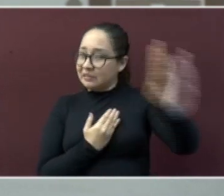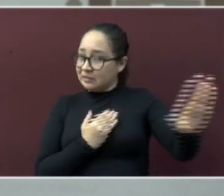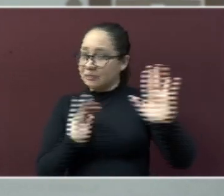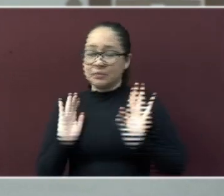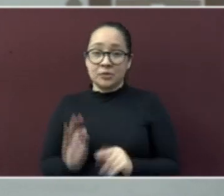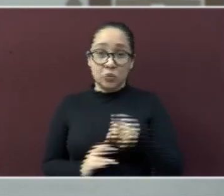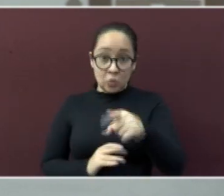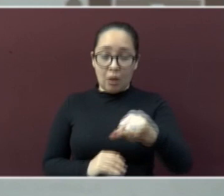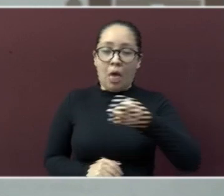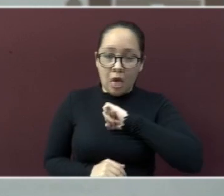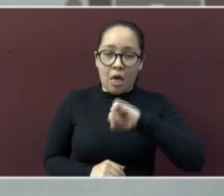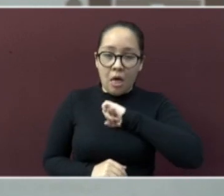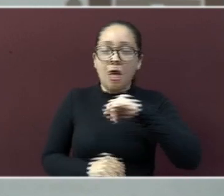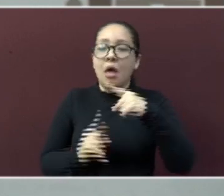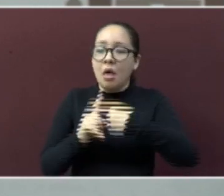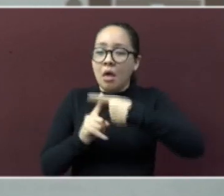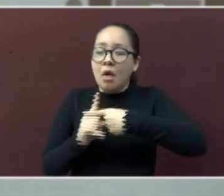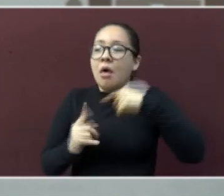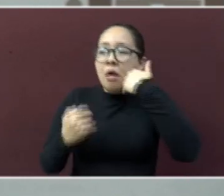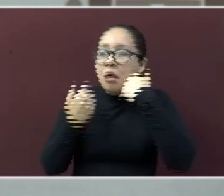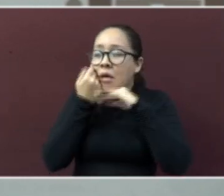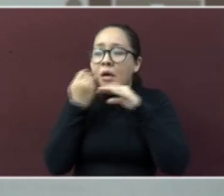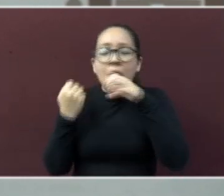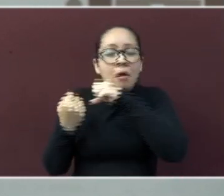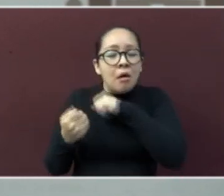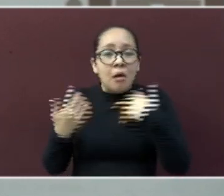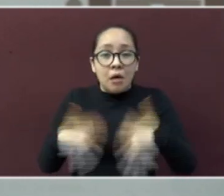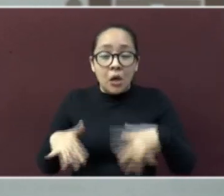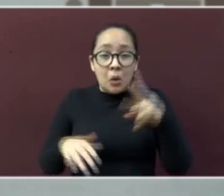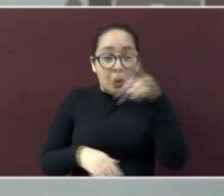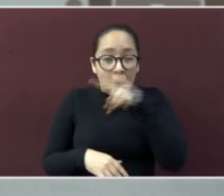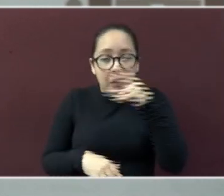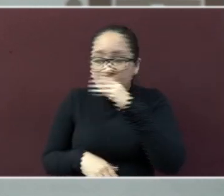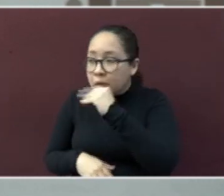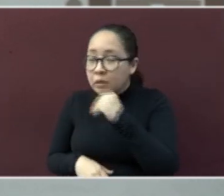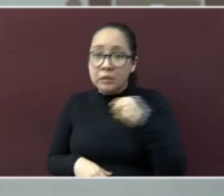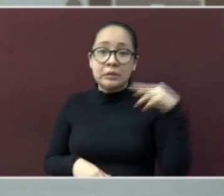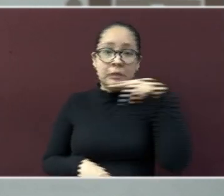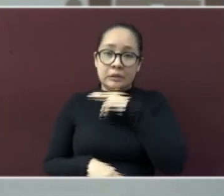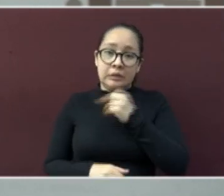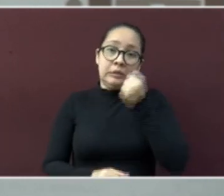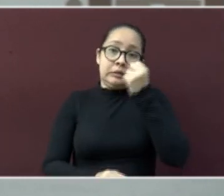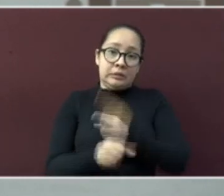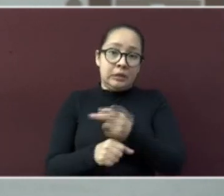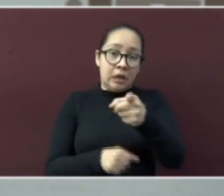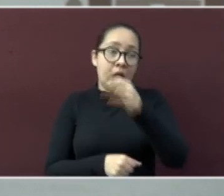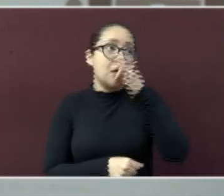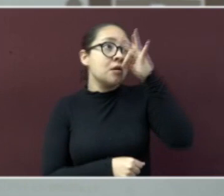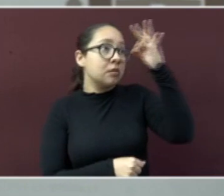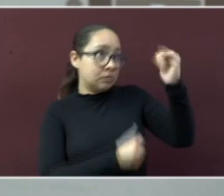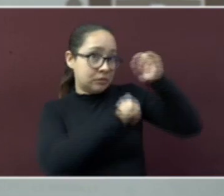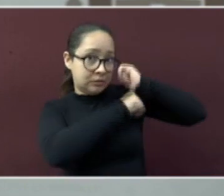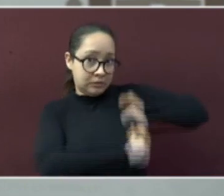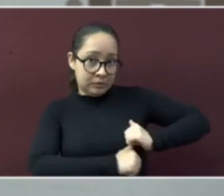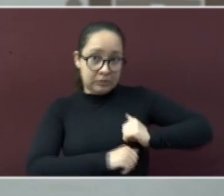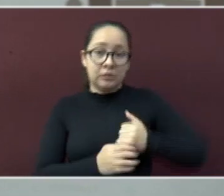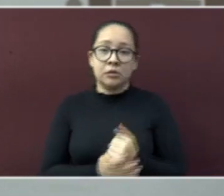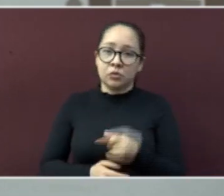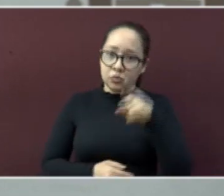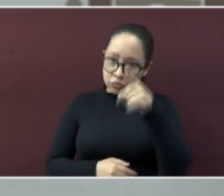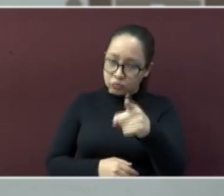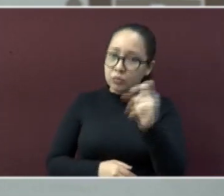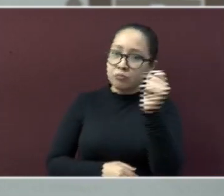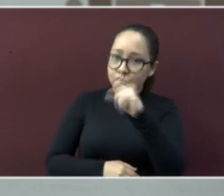y dificultad para respirar solicite atención médica a tiempo manténgase informado y siga las recomendaciones de los